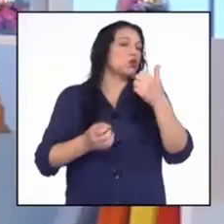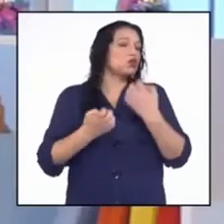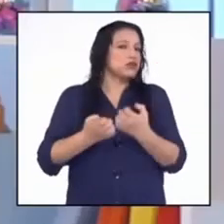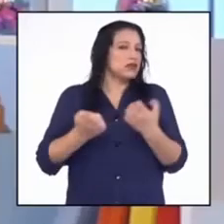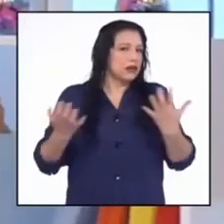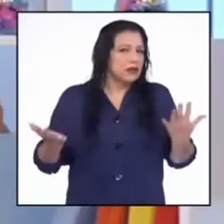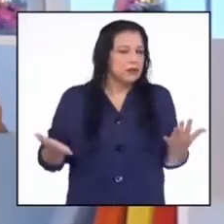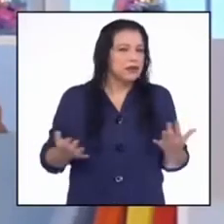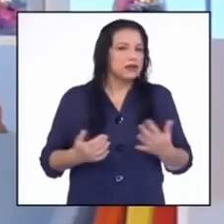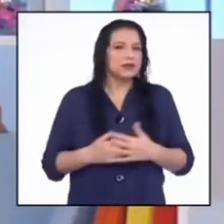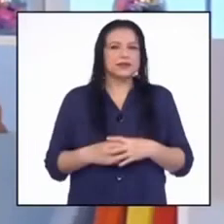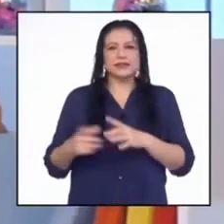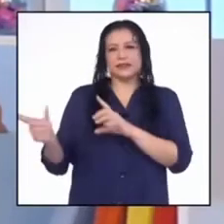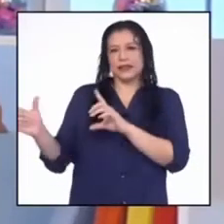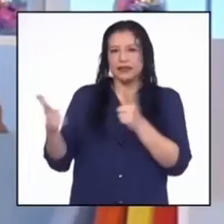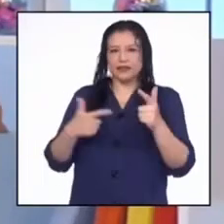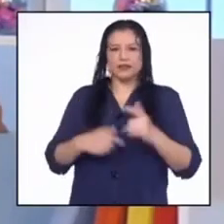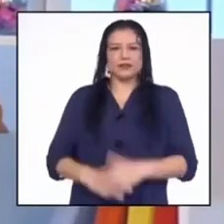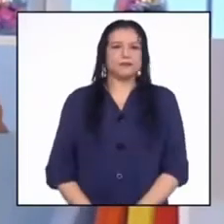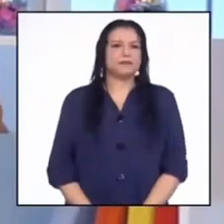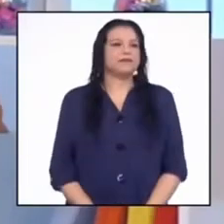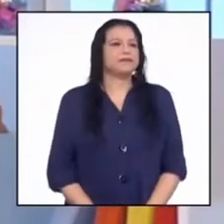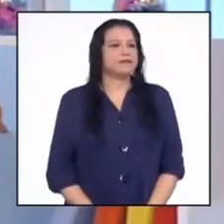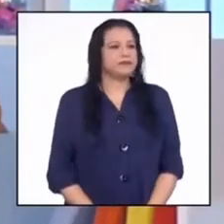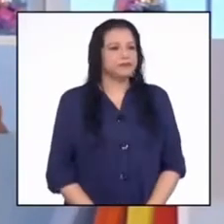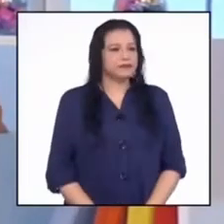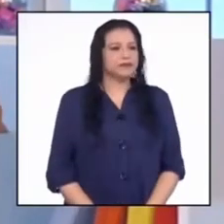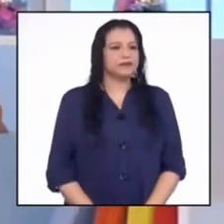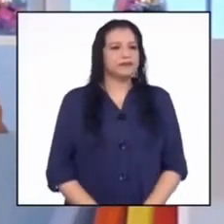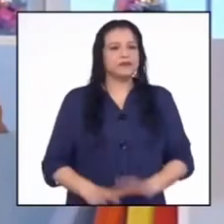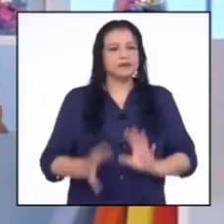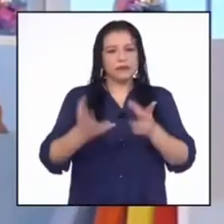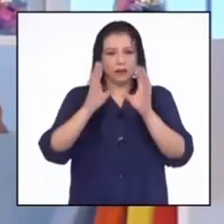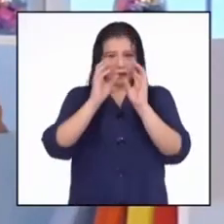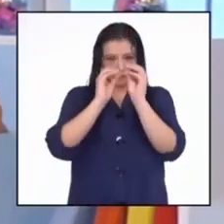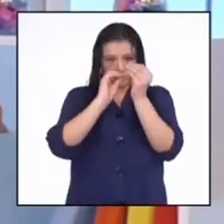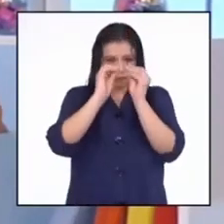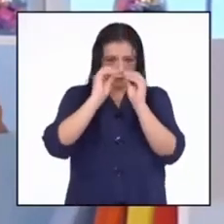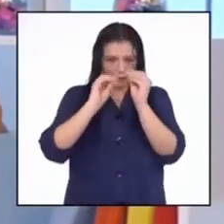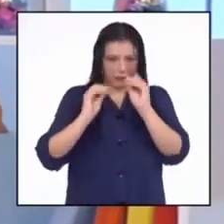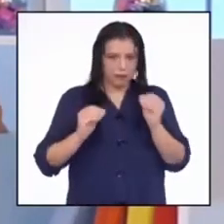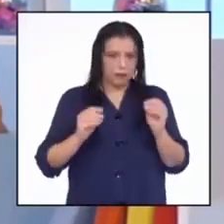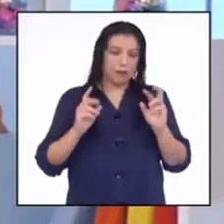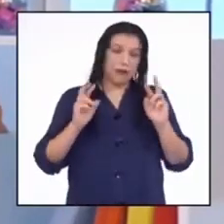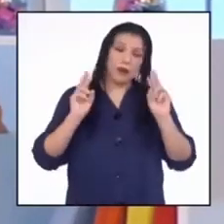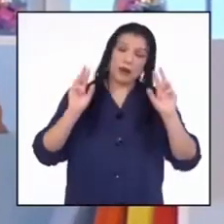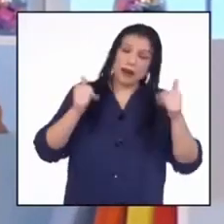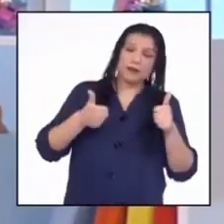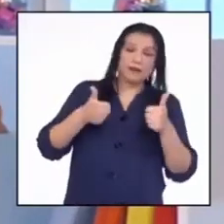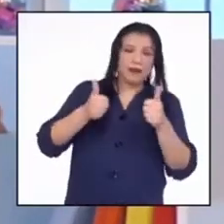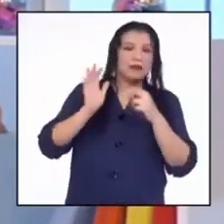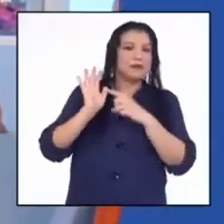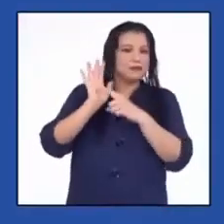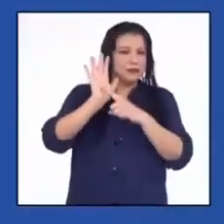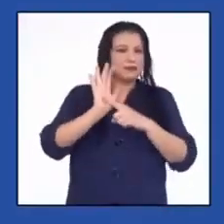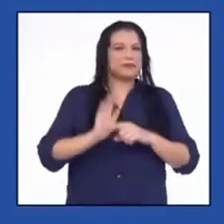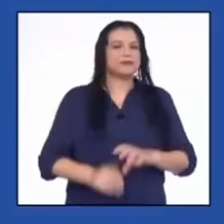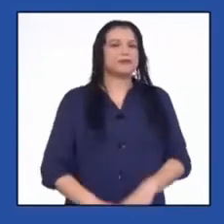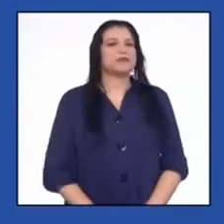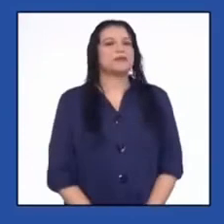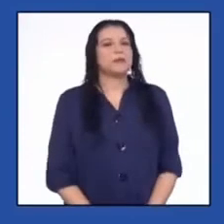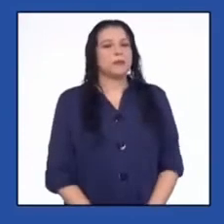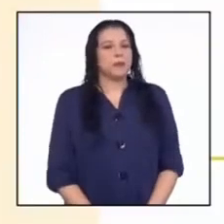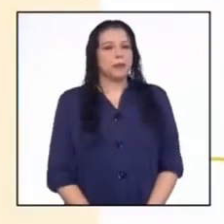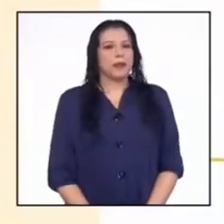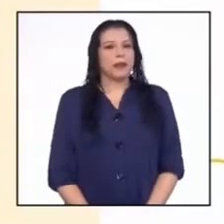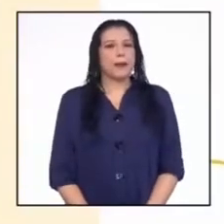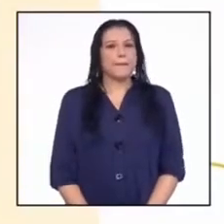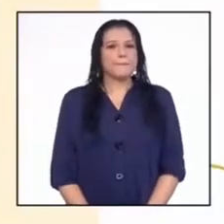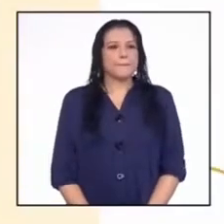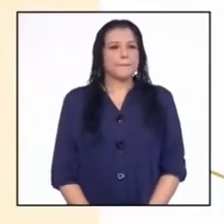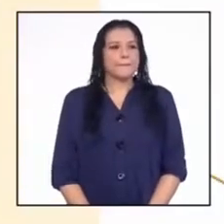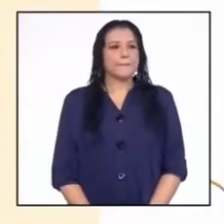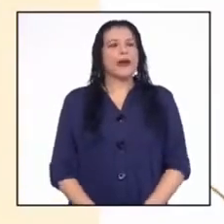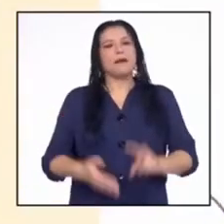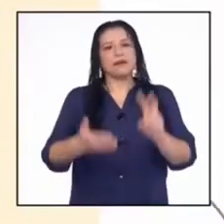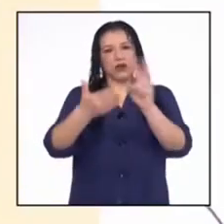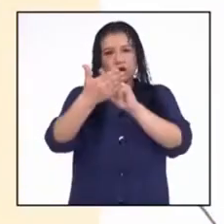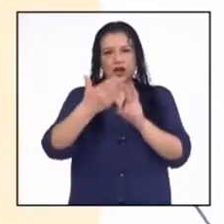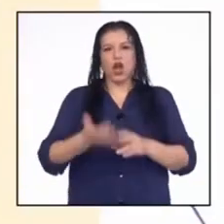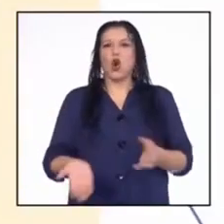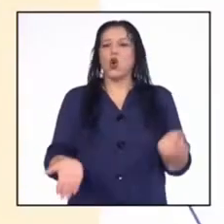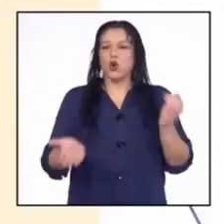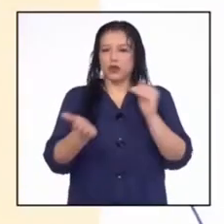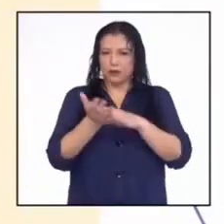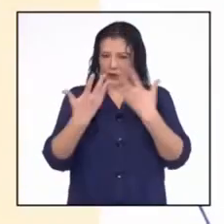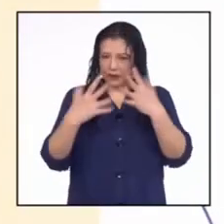elementos. ¡Listo! A ver, estoy haciendo unas correcciones. Vamos a ver cómo va quedando el párrafo inicial. Se los leo entonces